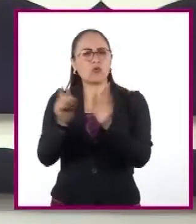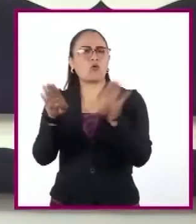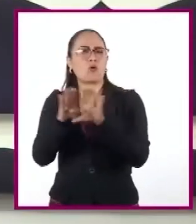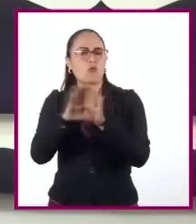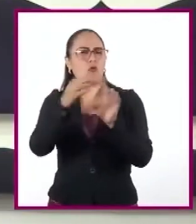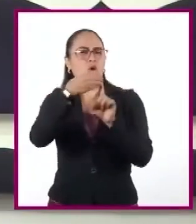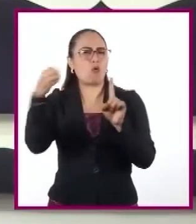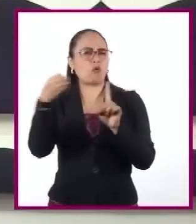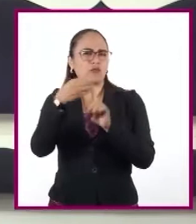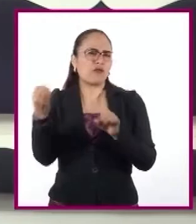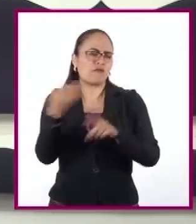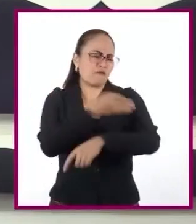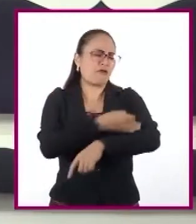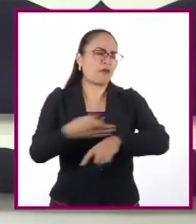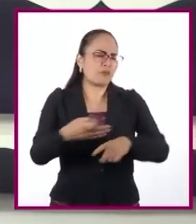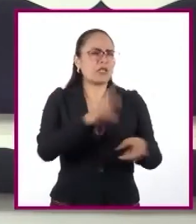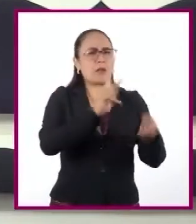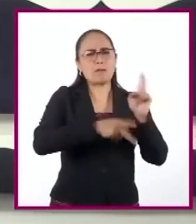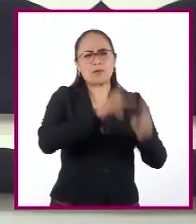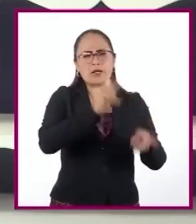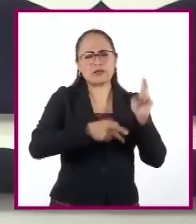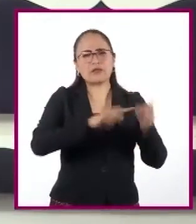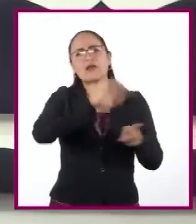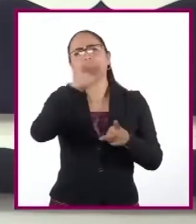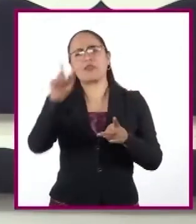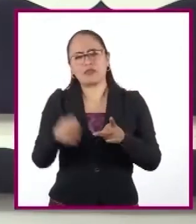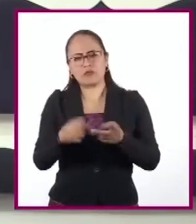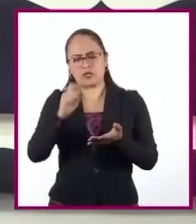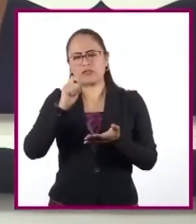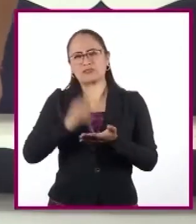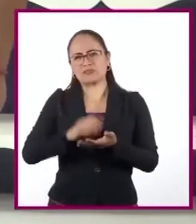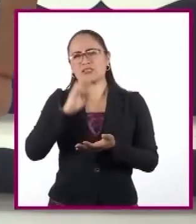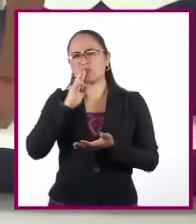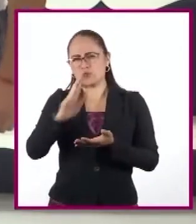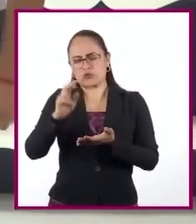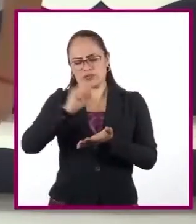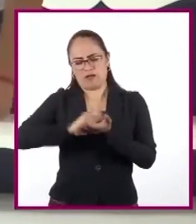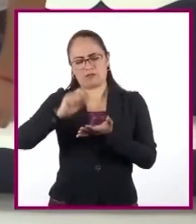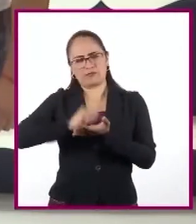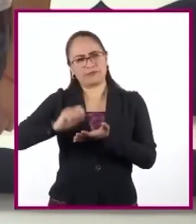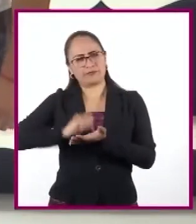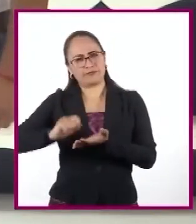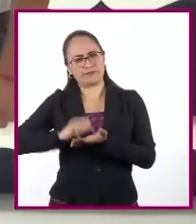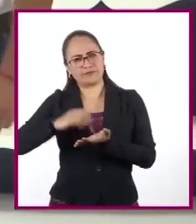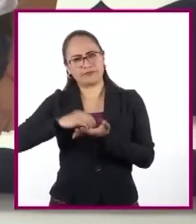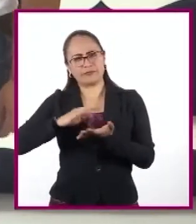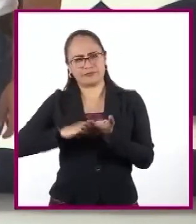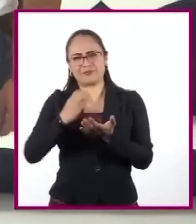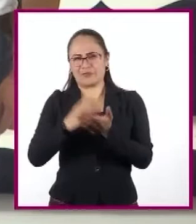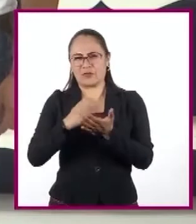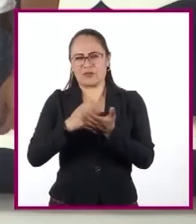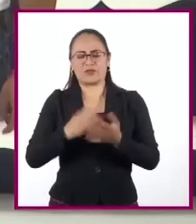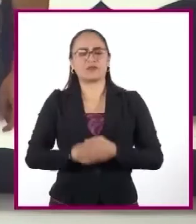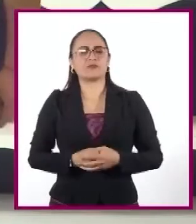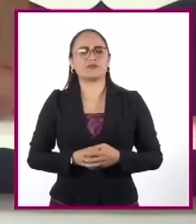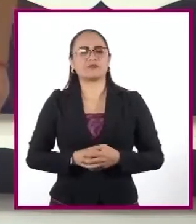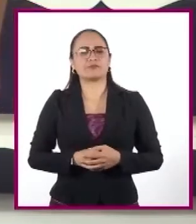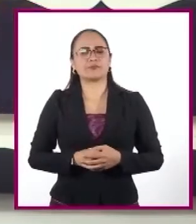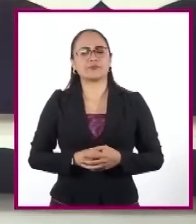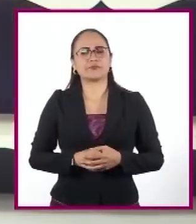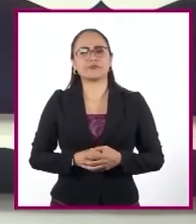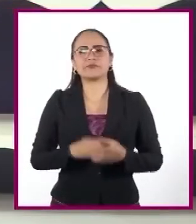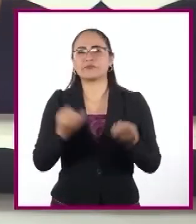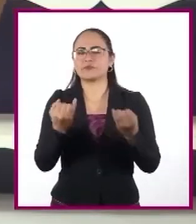su respuesta y compleméntenla y registren en la libreta. Seguramente se han preguntado qué